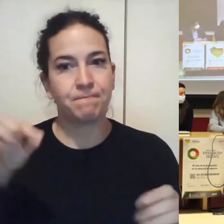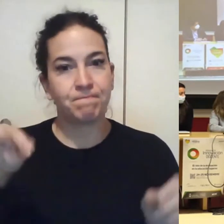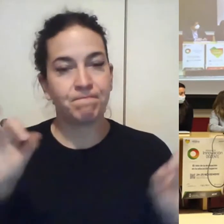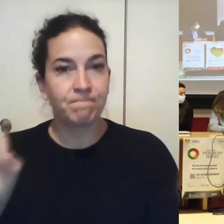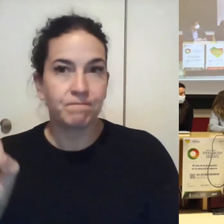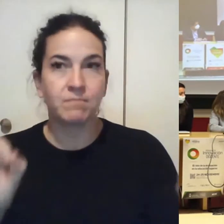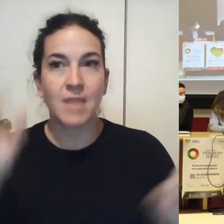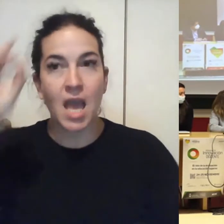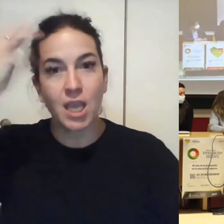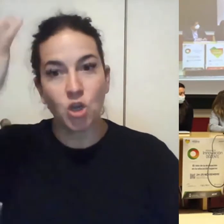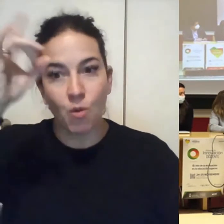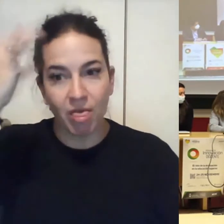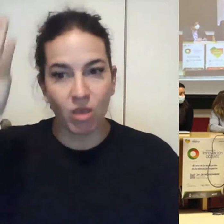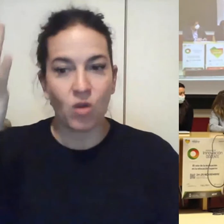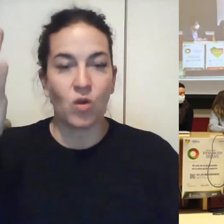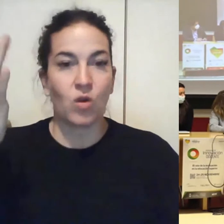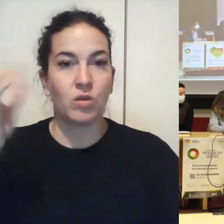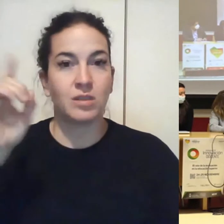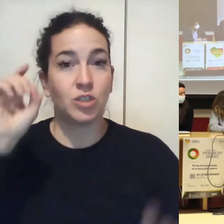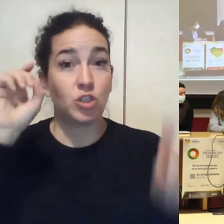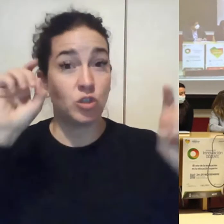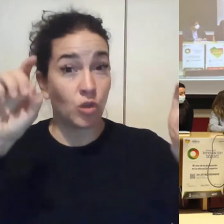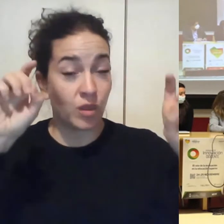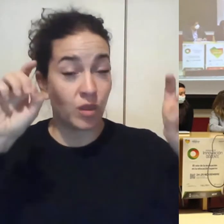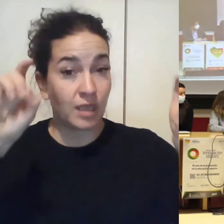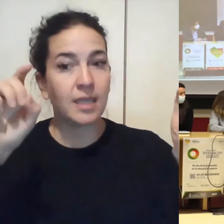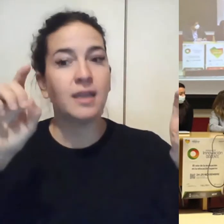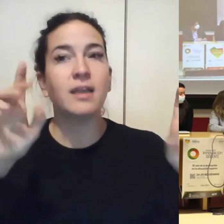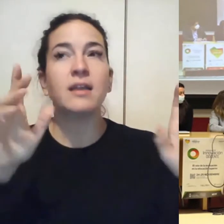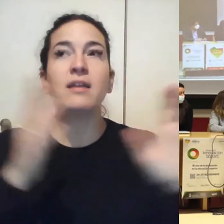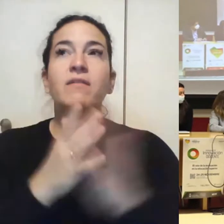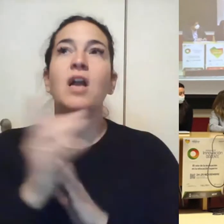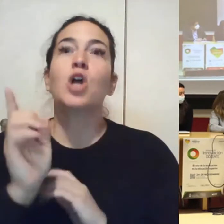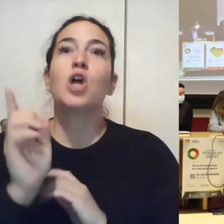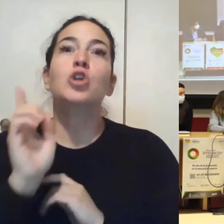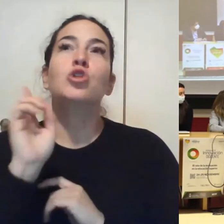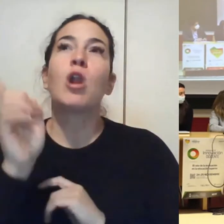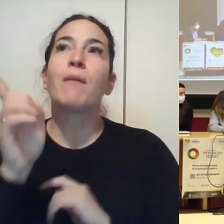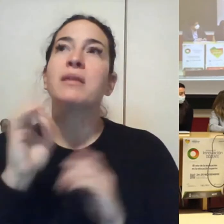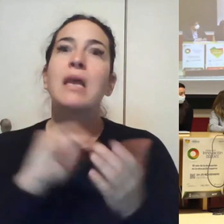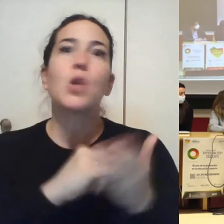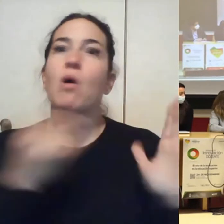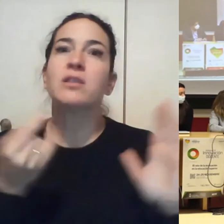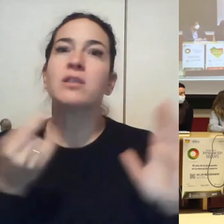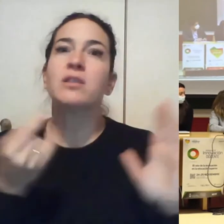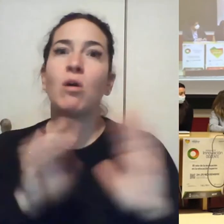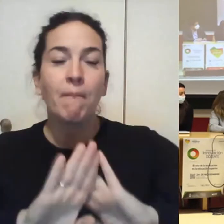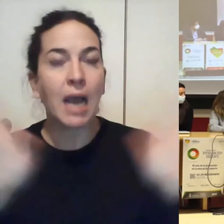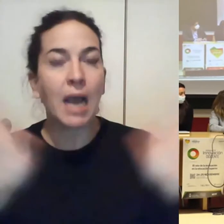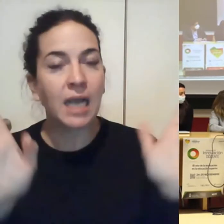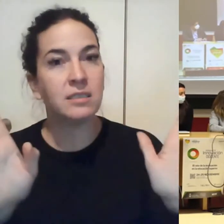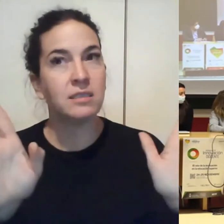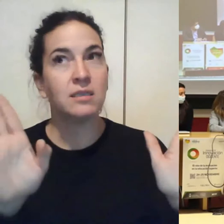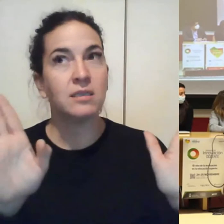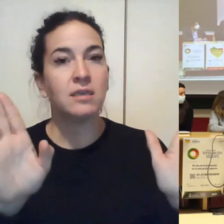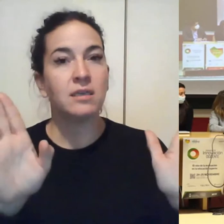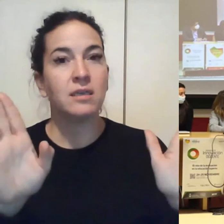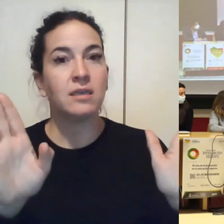la innovación docente, que no solo se innova desde las tecnologías, de la cual soy bastante